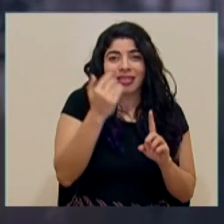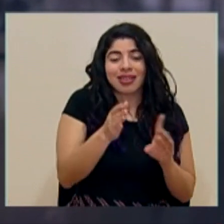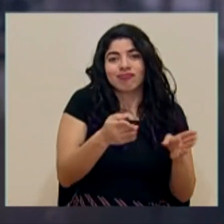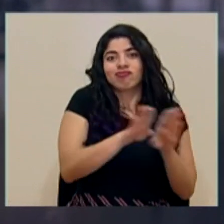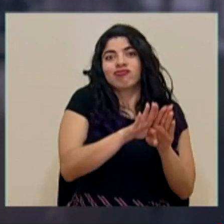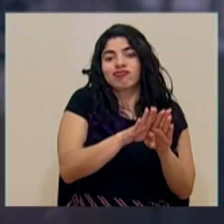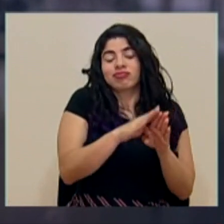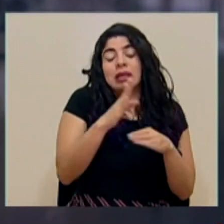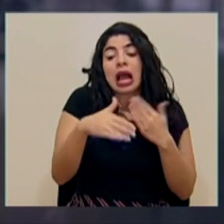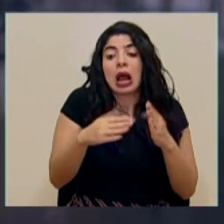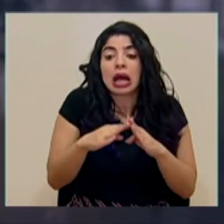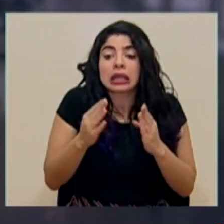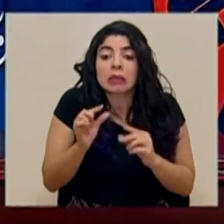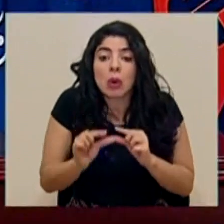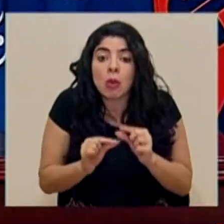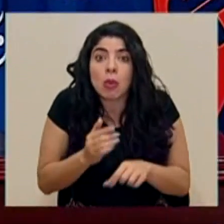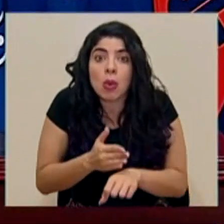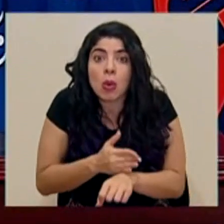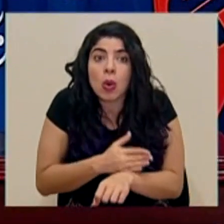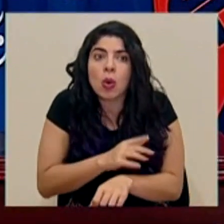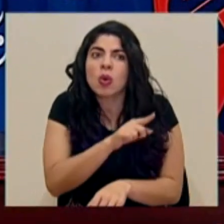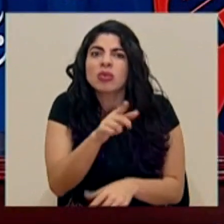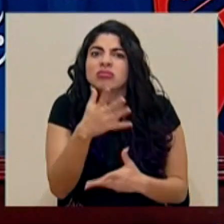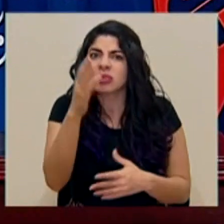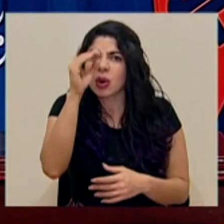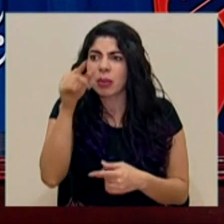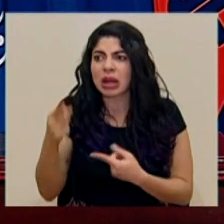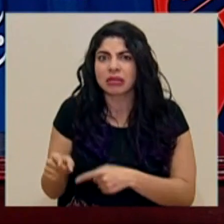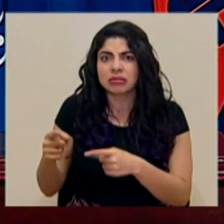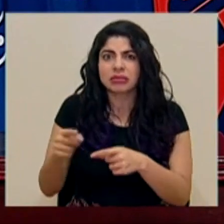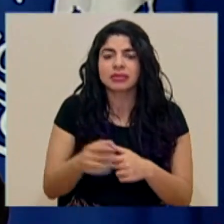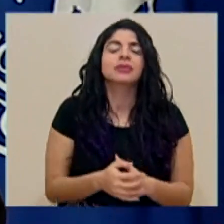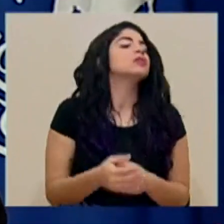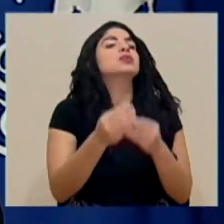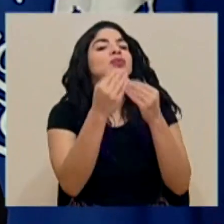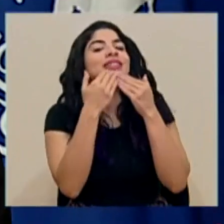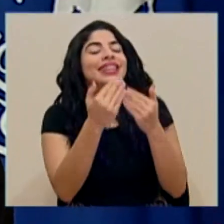por la pandemia? Muchas gracias, don Edgar, por sus consultas.